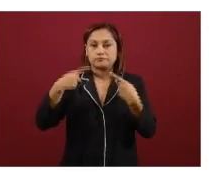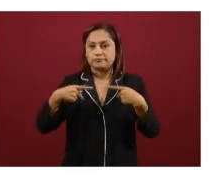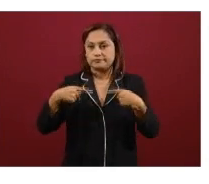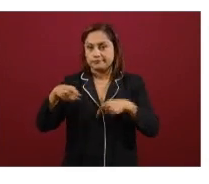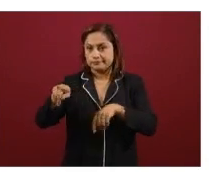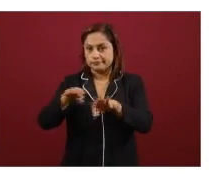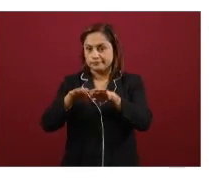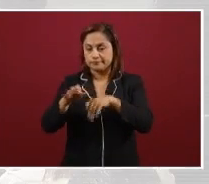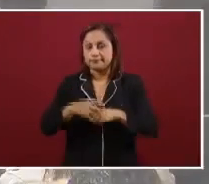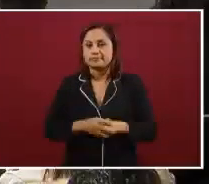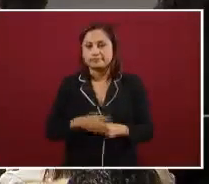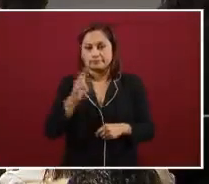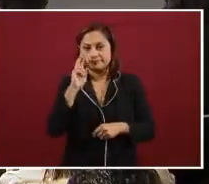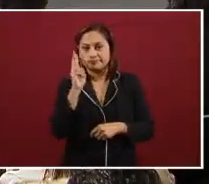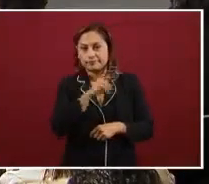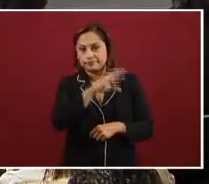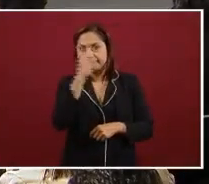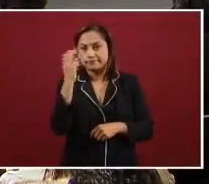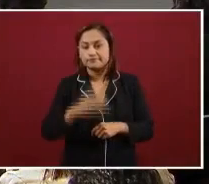La que sigue, por favor.